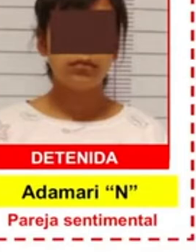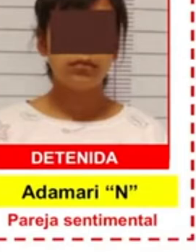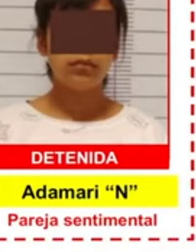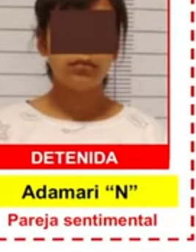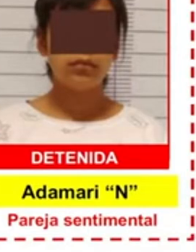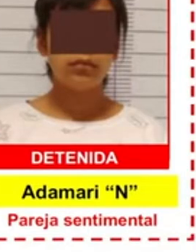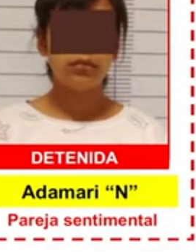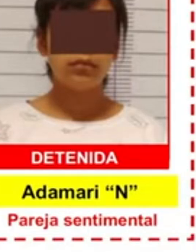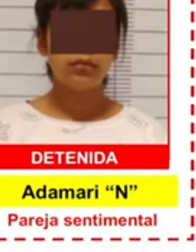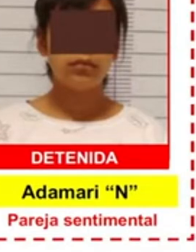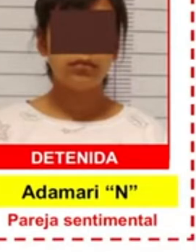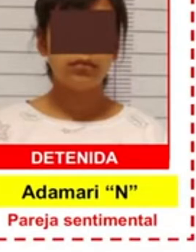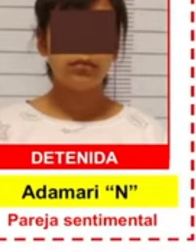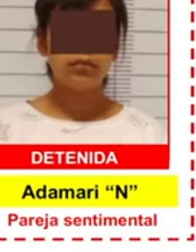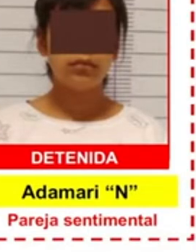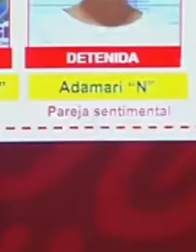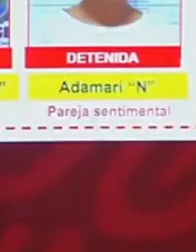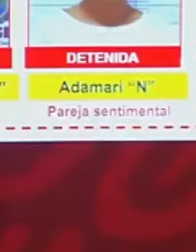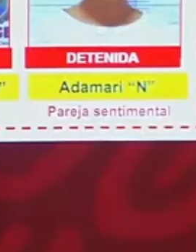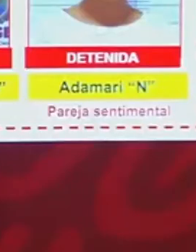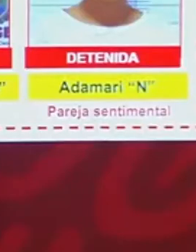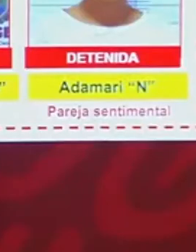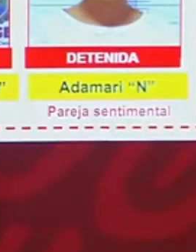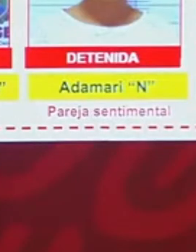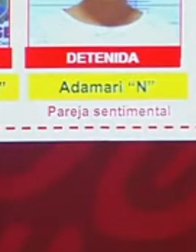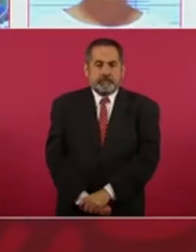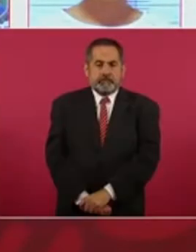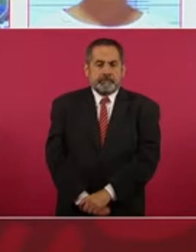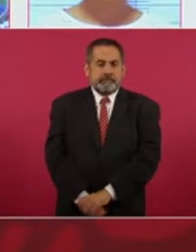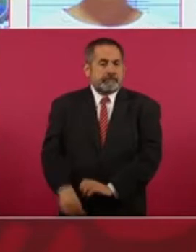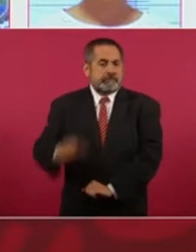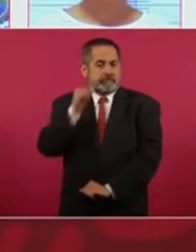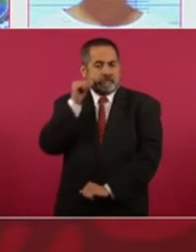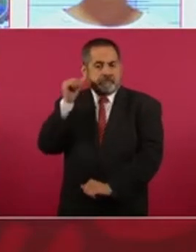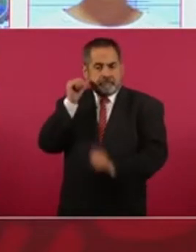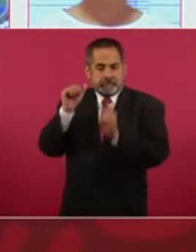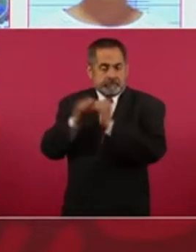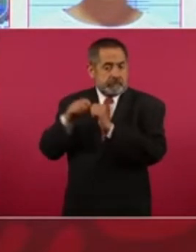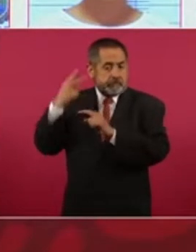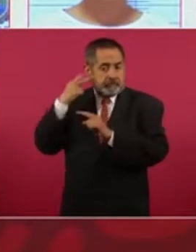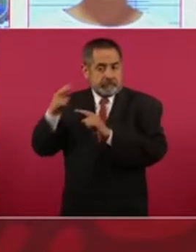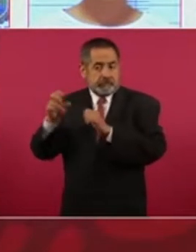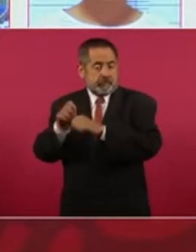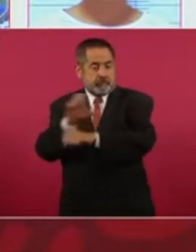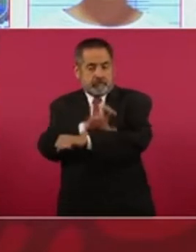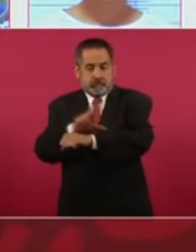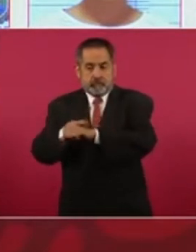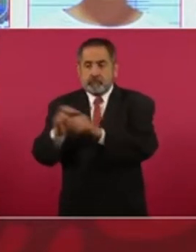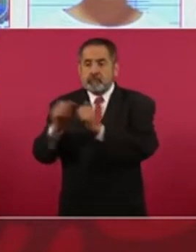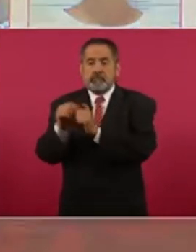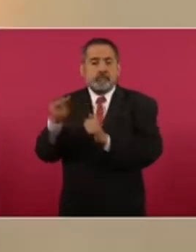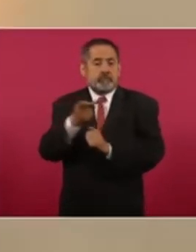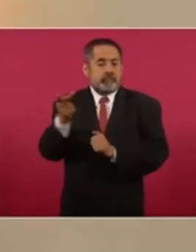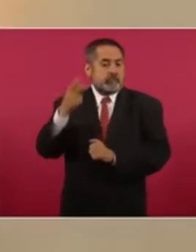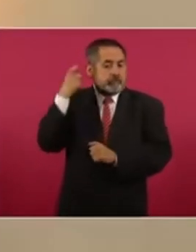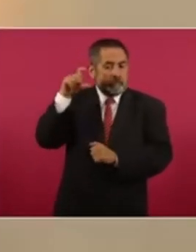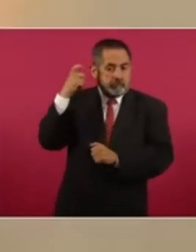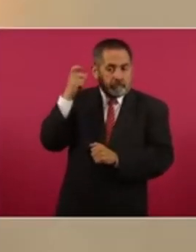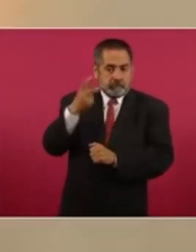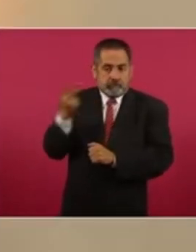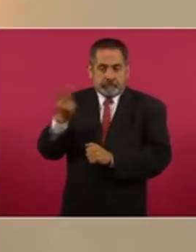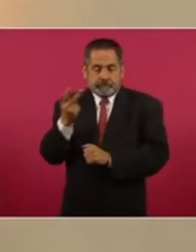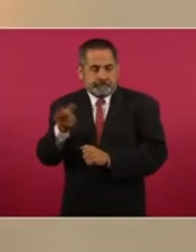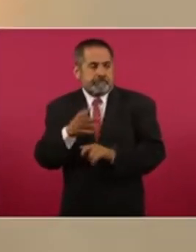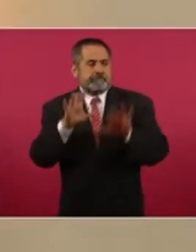El día de ayer, la fiscalía de Veracruz, en coordinación con la fiscalía de Querétaro, logró la